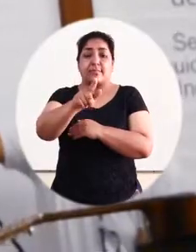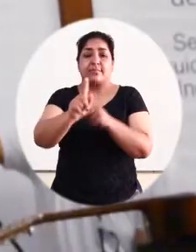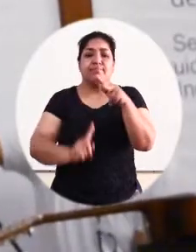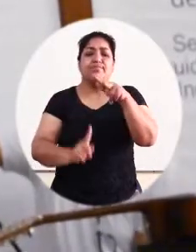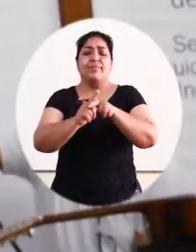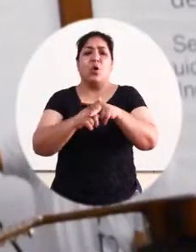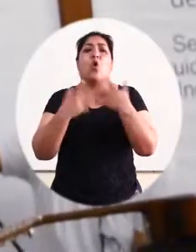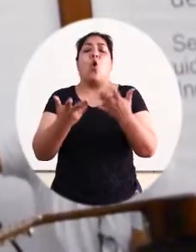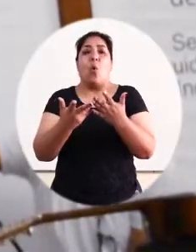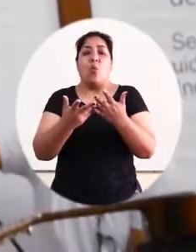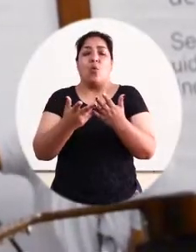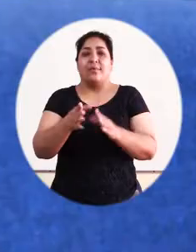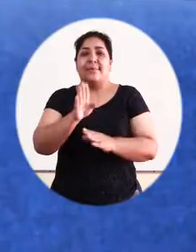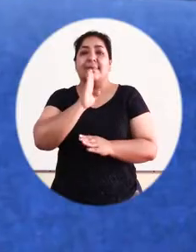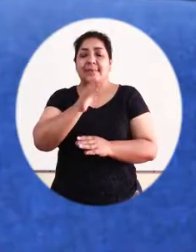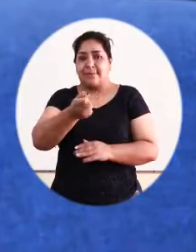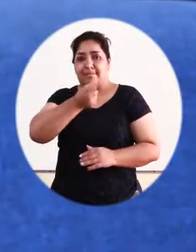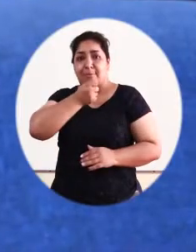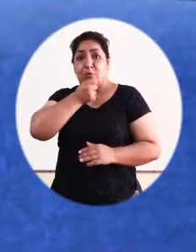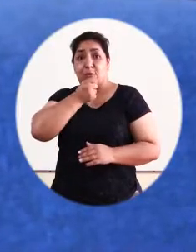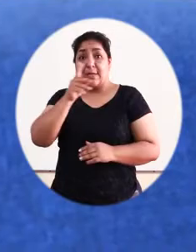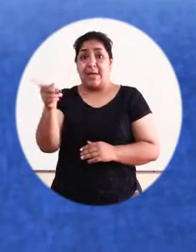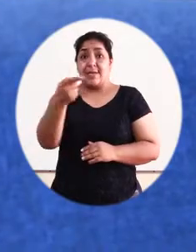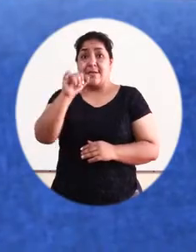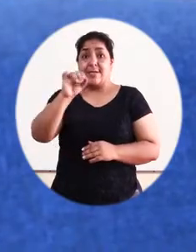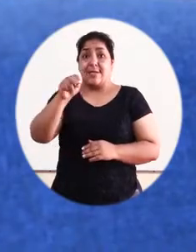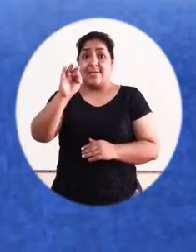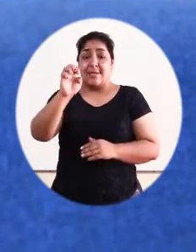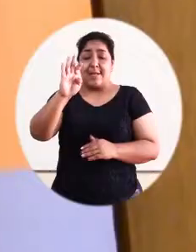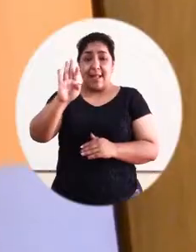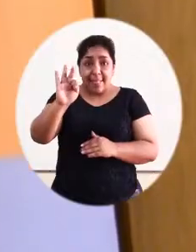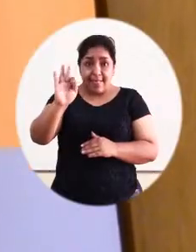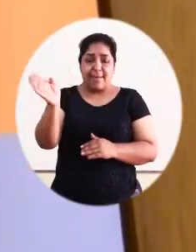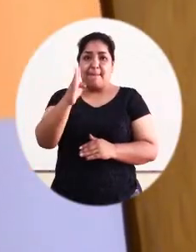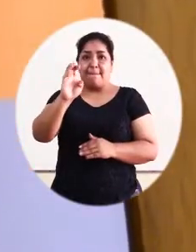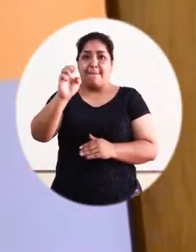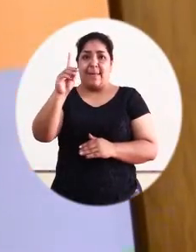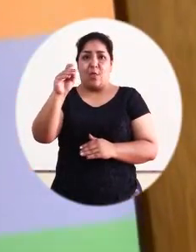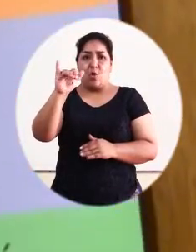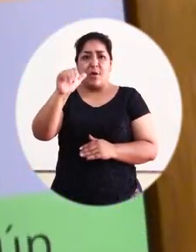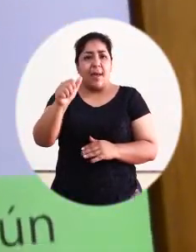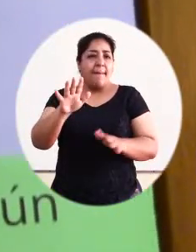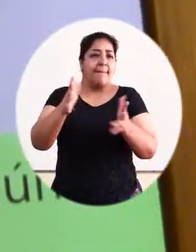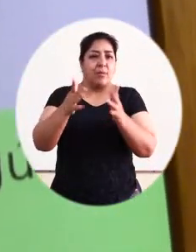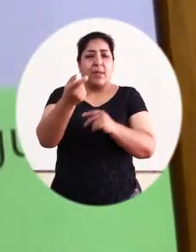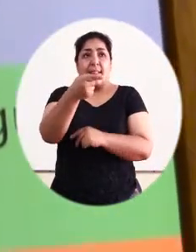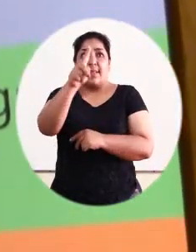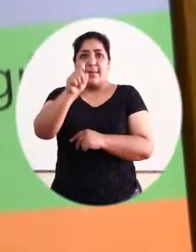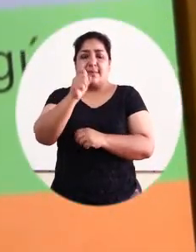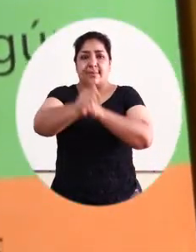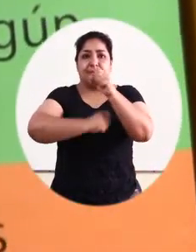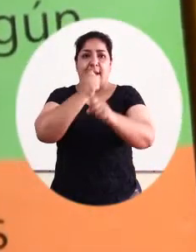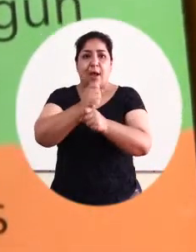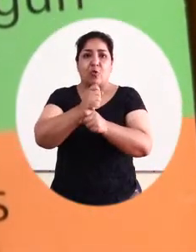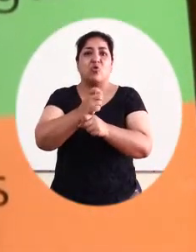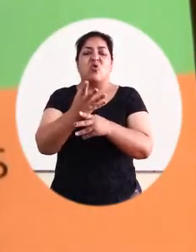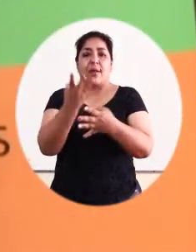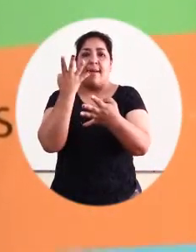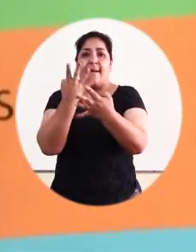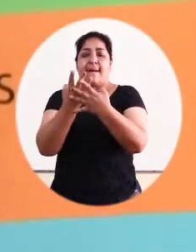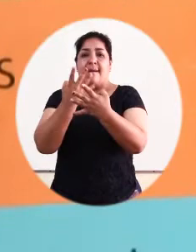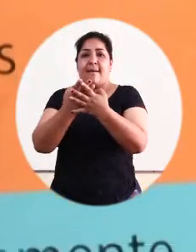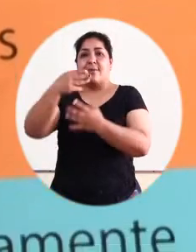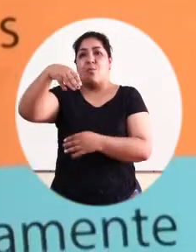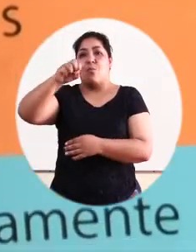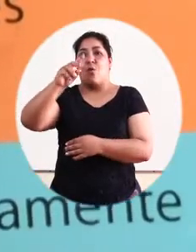surge a raíz de la lucha de la periodista jineth bedoya quien un 25 de mayo hace 16 años fue secuestrada a